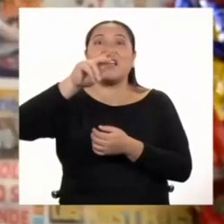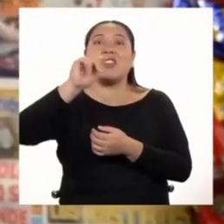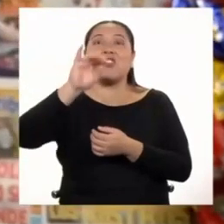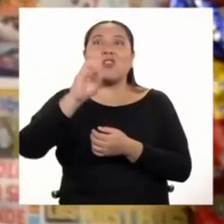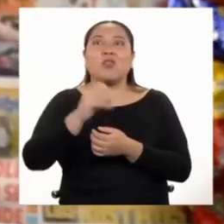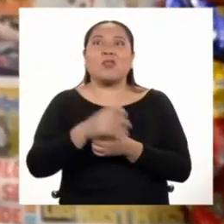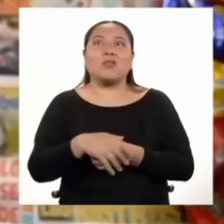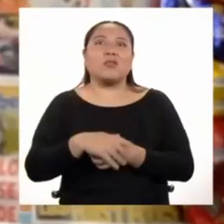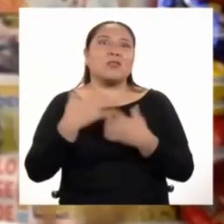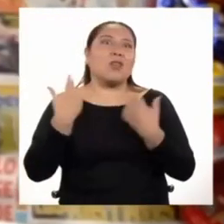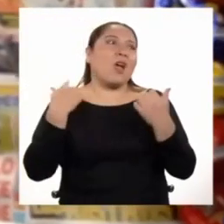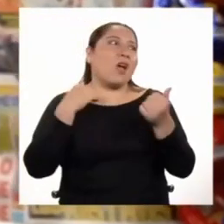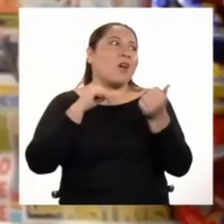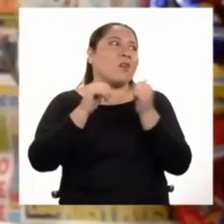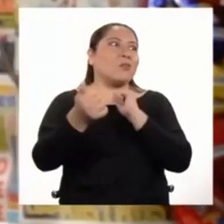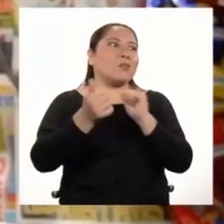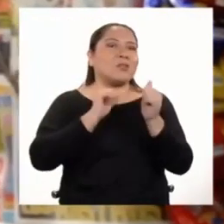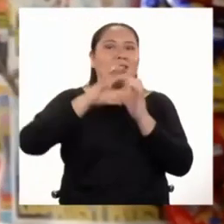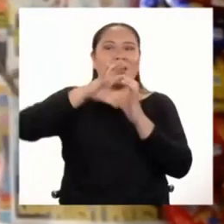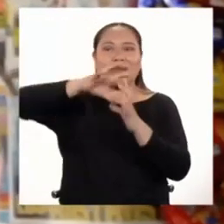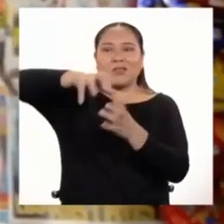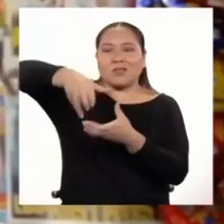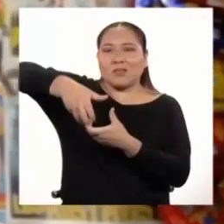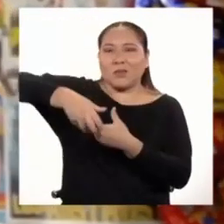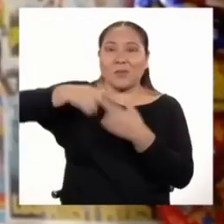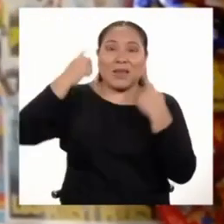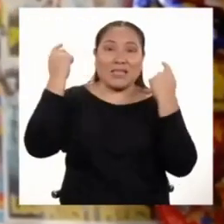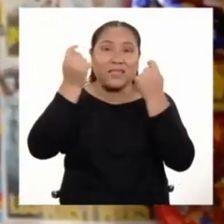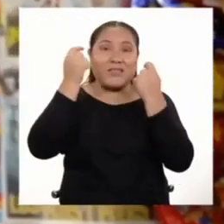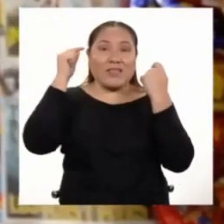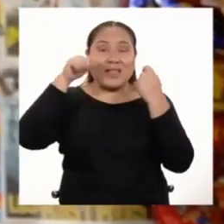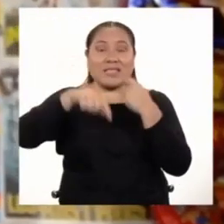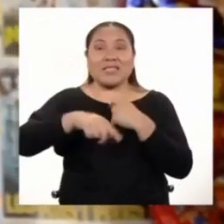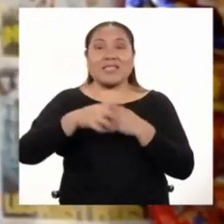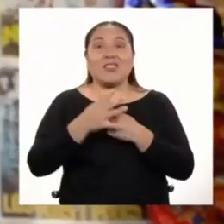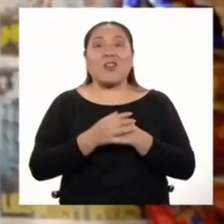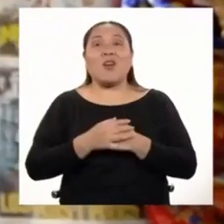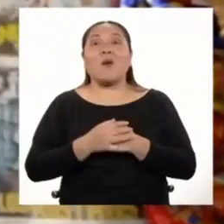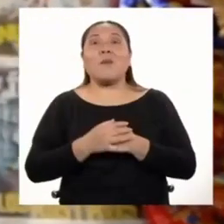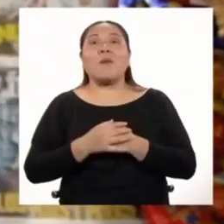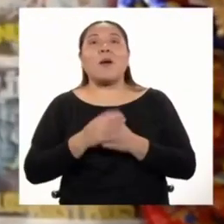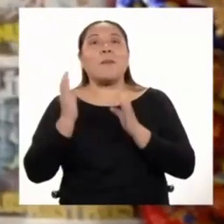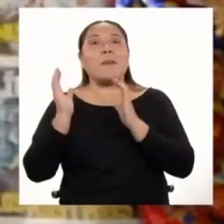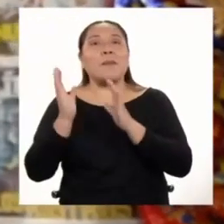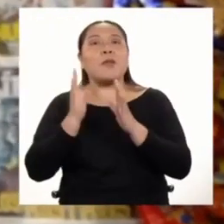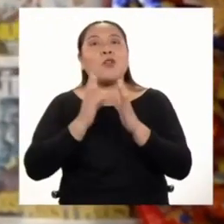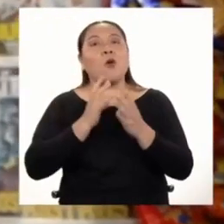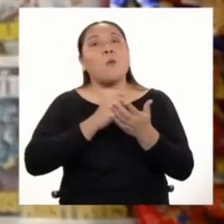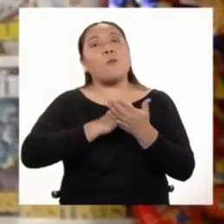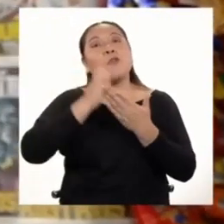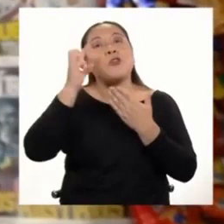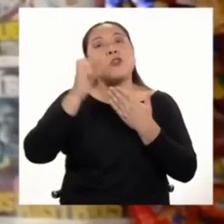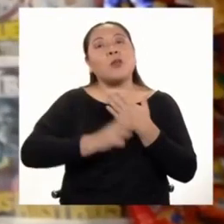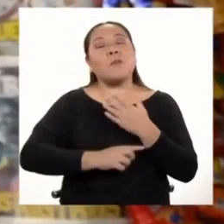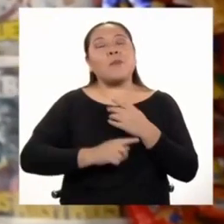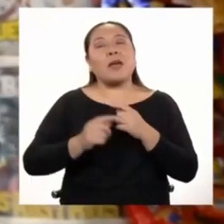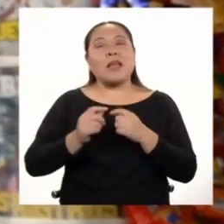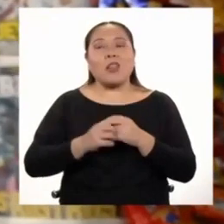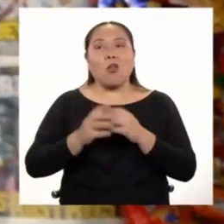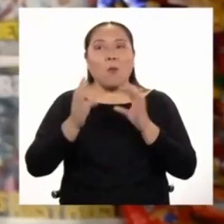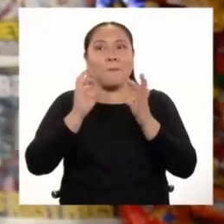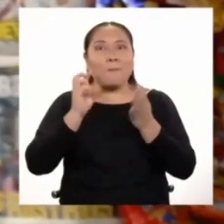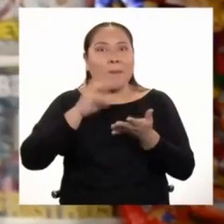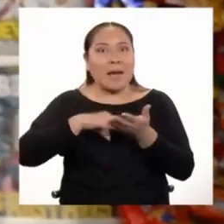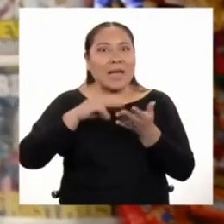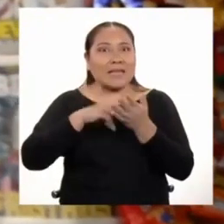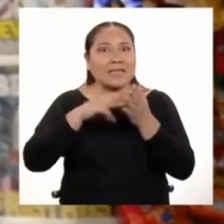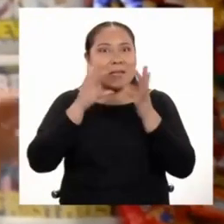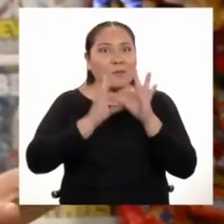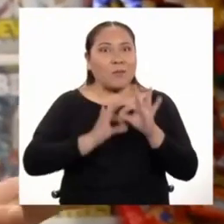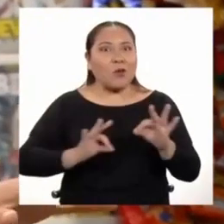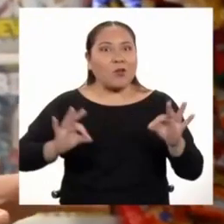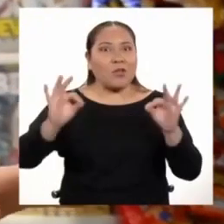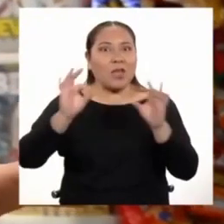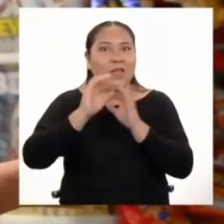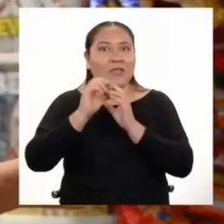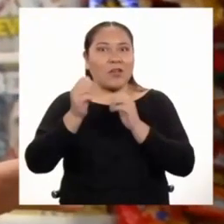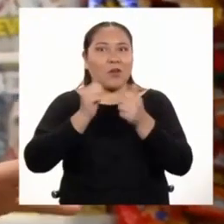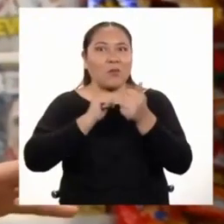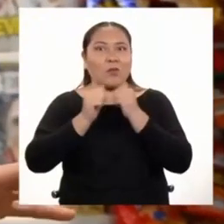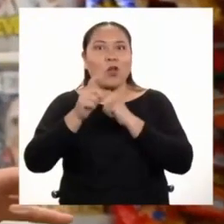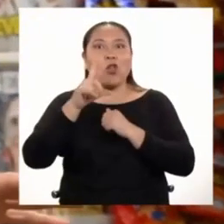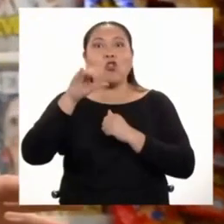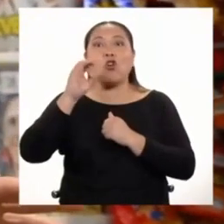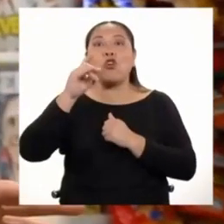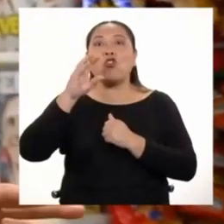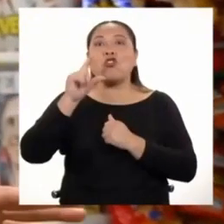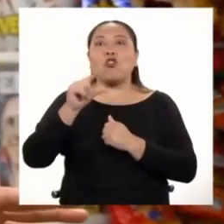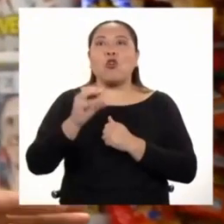Mundial y para celebrar esta fiesta, hemos preparado un programa sobre las grandes leyendas de nuestro fútbol. Desde Lolo Fernández